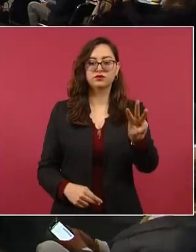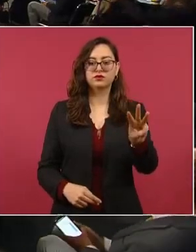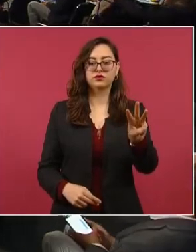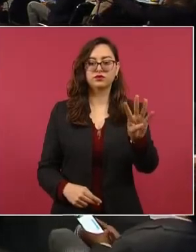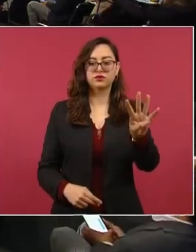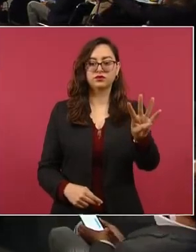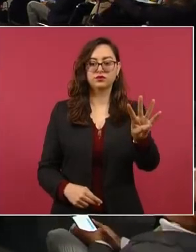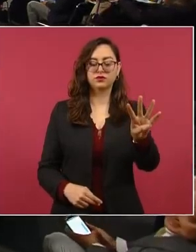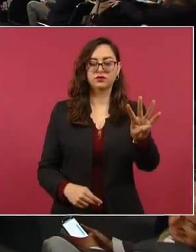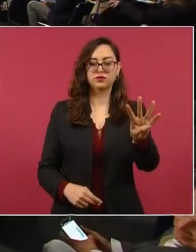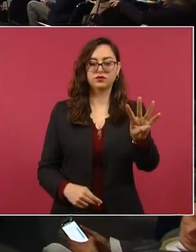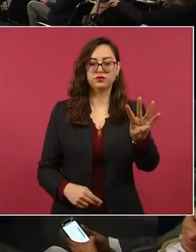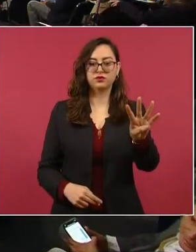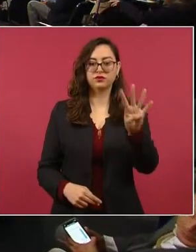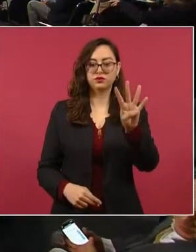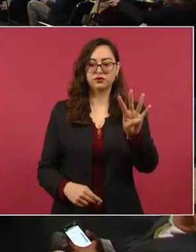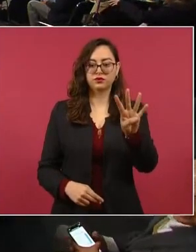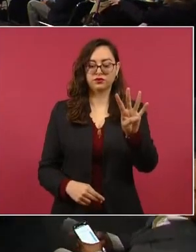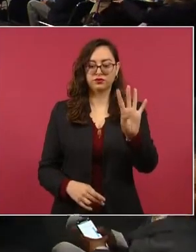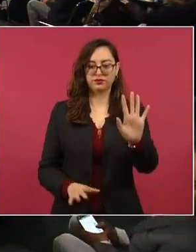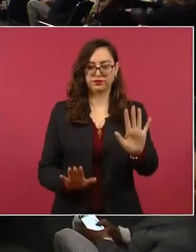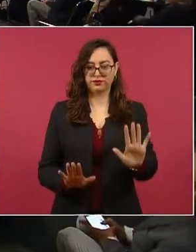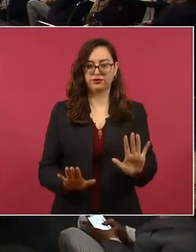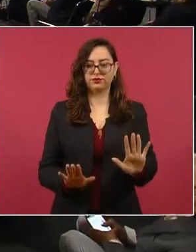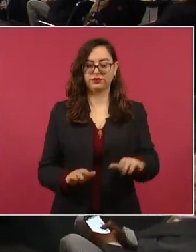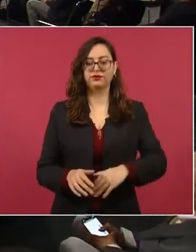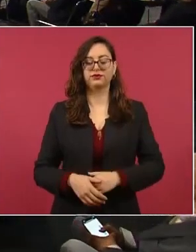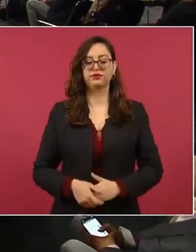1, 2, 3, 4, 4. Hasta ahí. Vamos, empezamos.